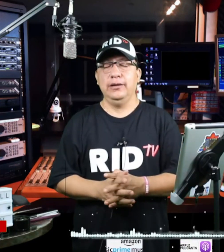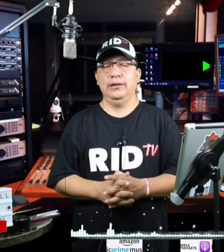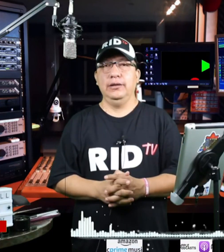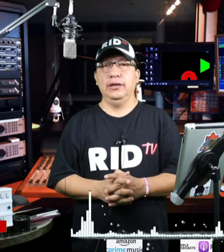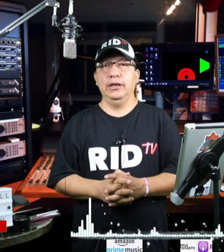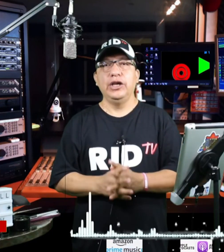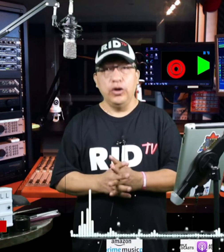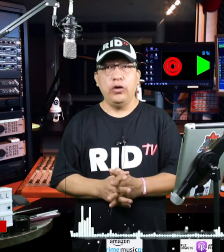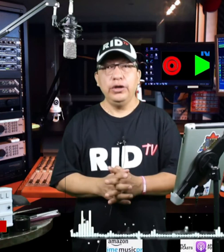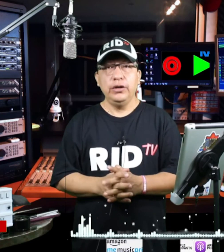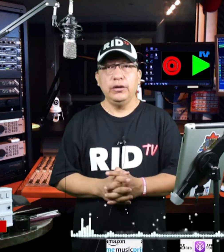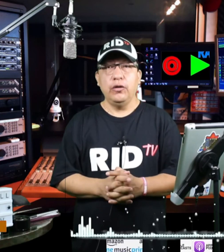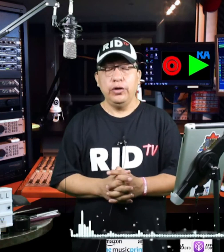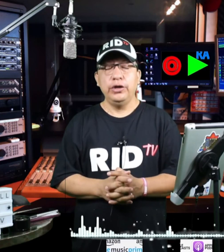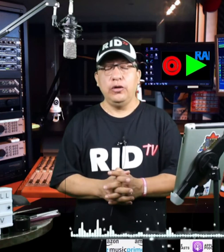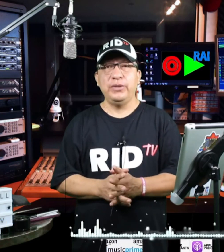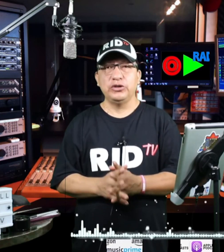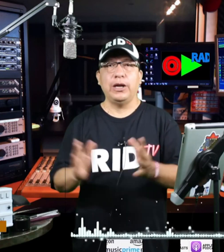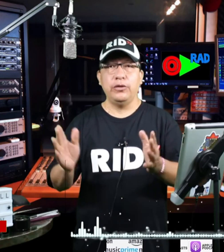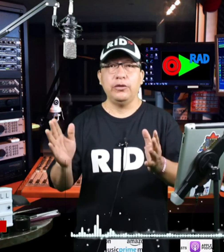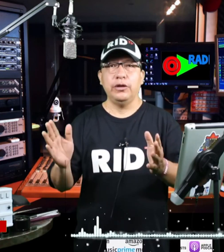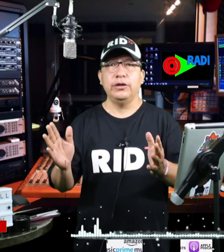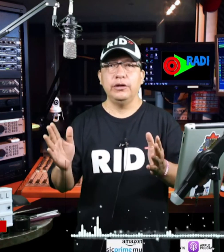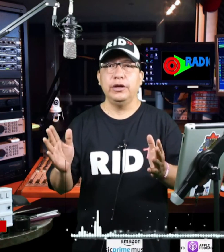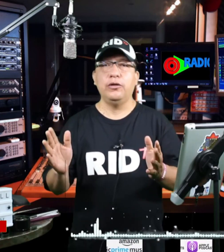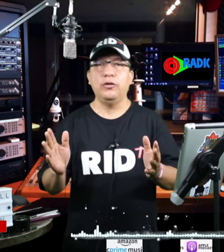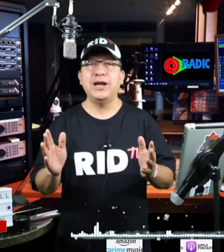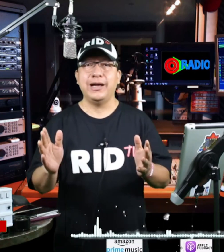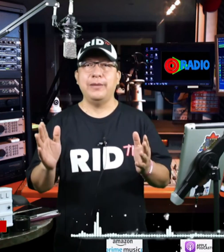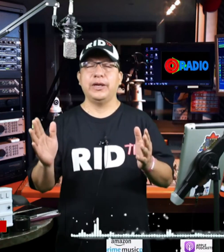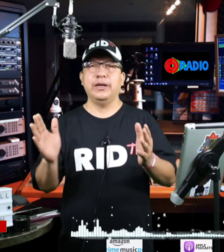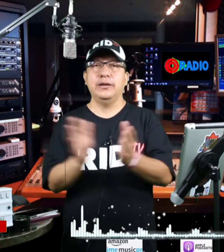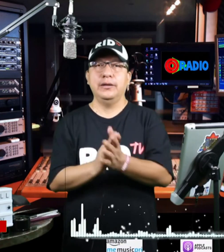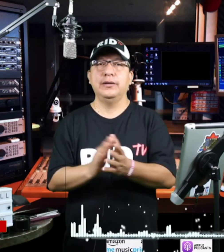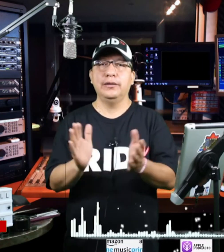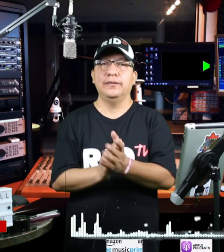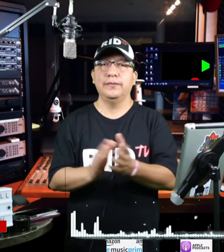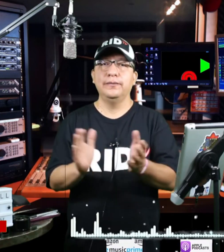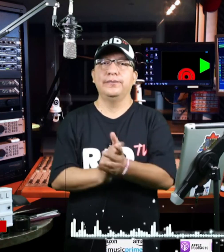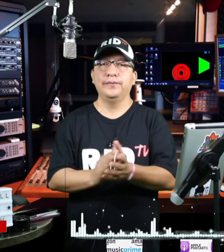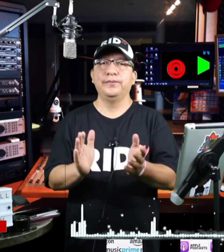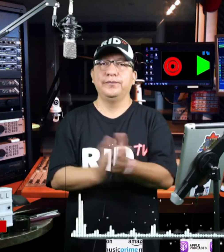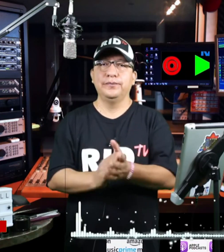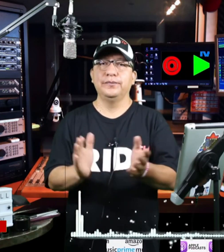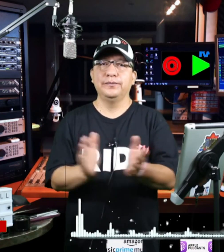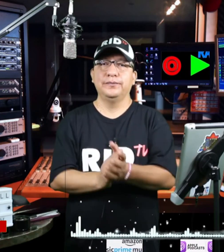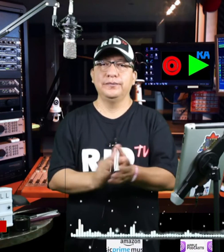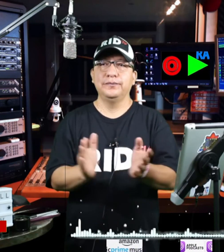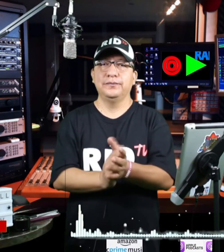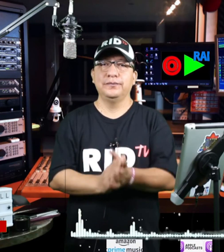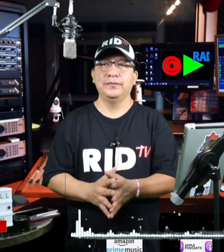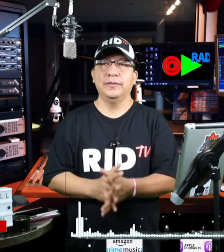canal. Y hoy López Obrador dijo una gran verdad.